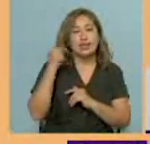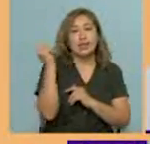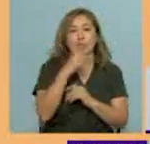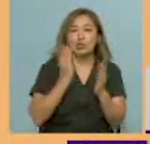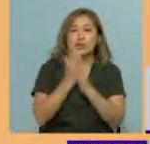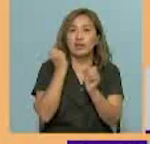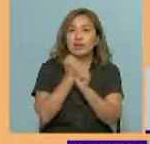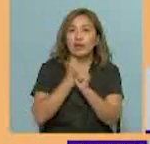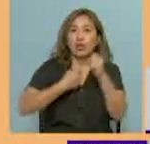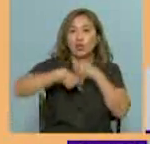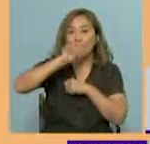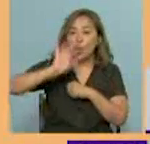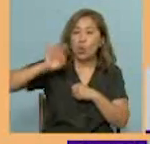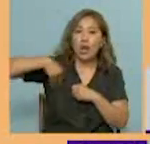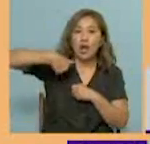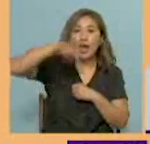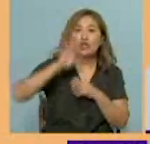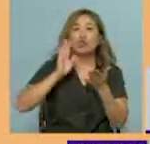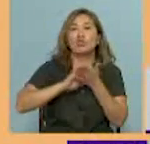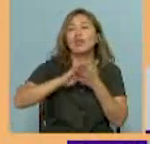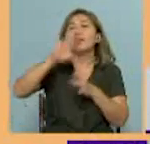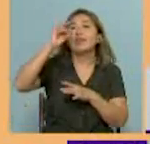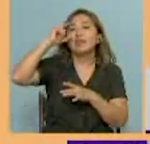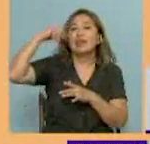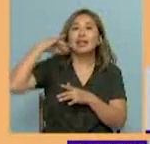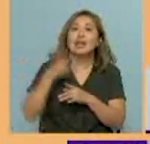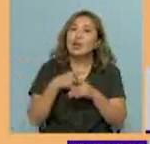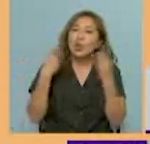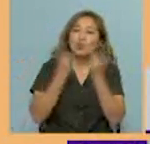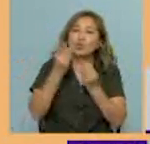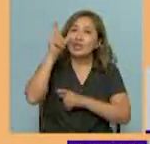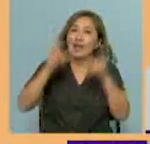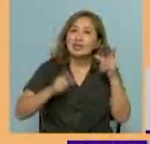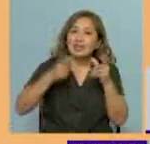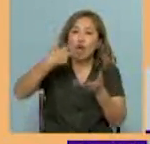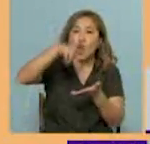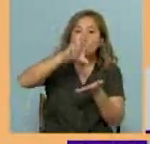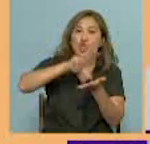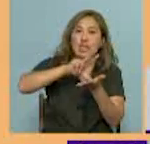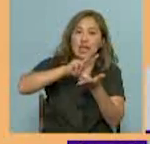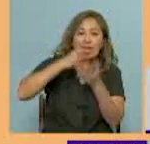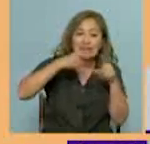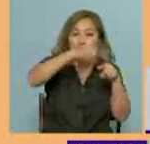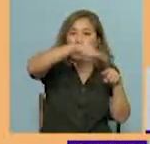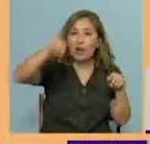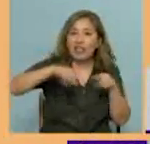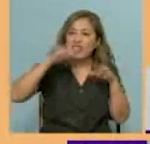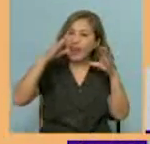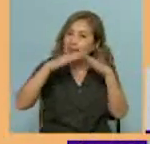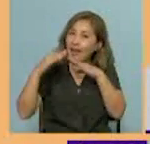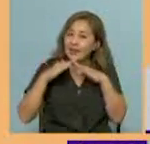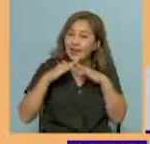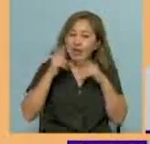estamos trabajando durante todo el año con tema de dengue se han despachado el 80% de las manzanas de la provincia pero